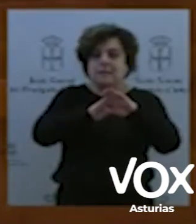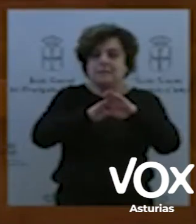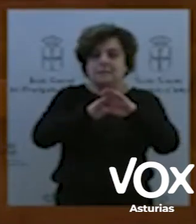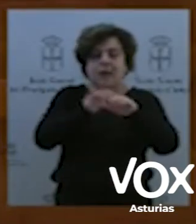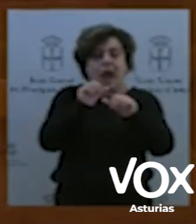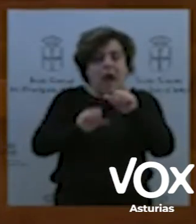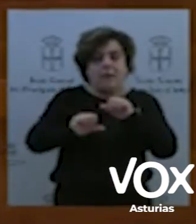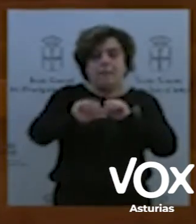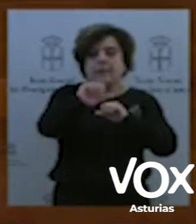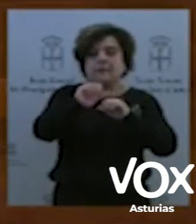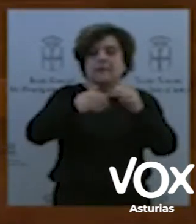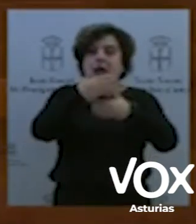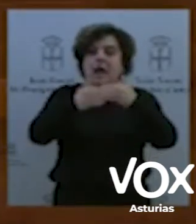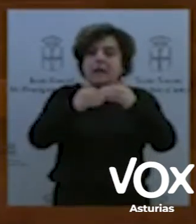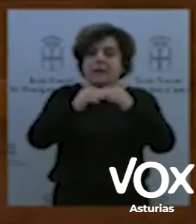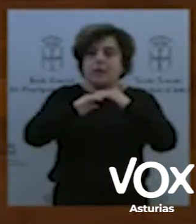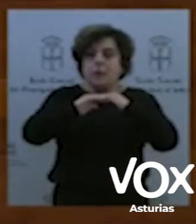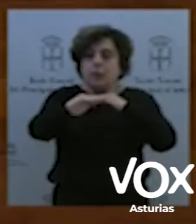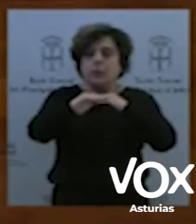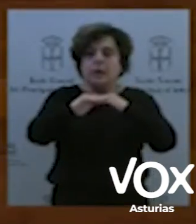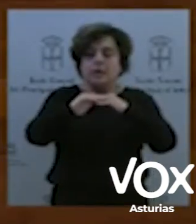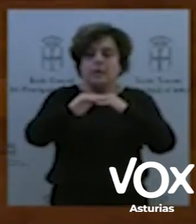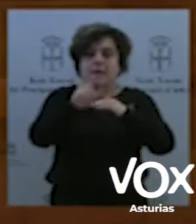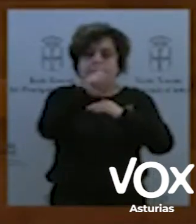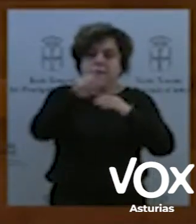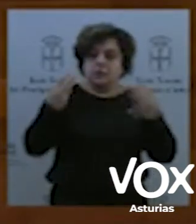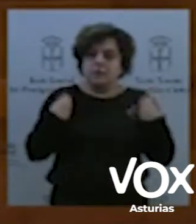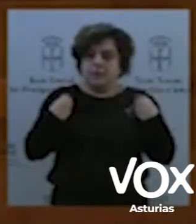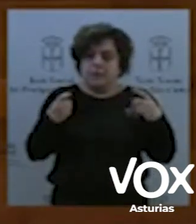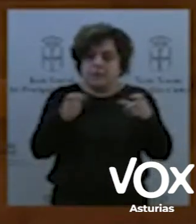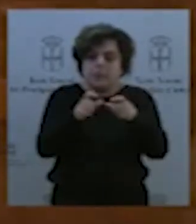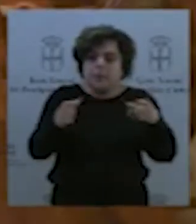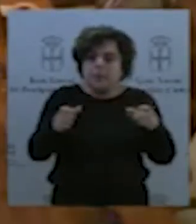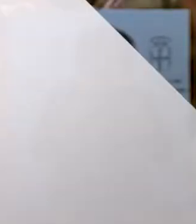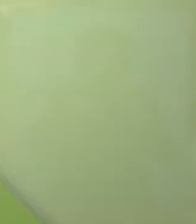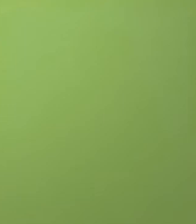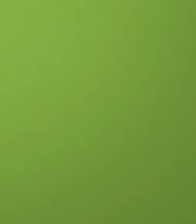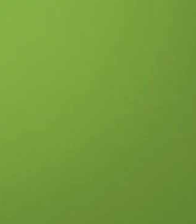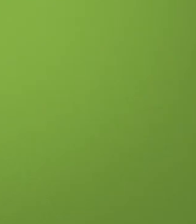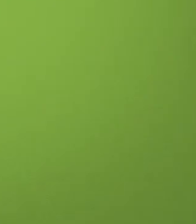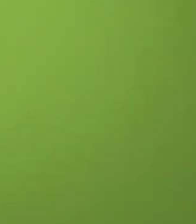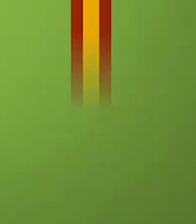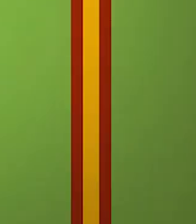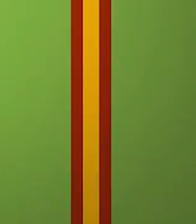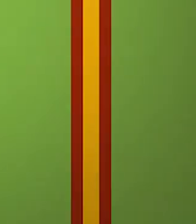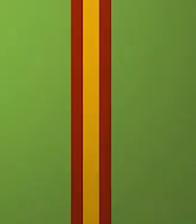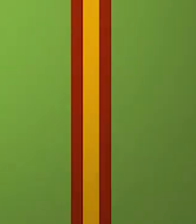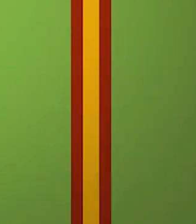centro, señoría, de todas nuestras iniciativas políticas. Gracias.